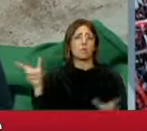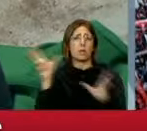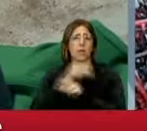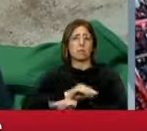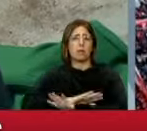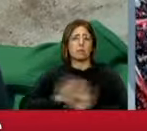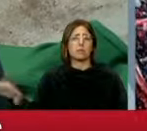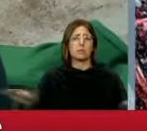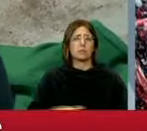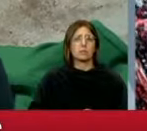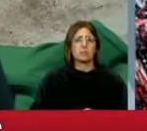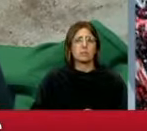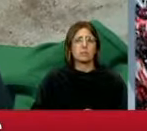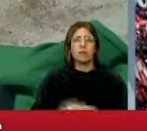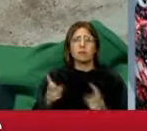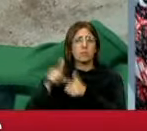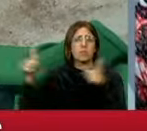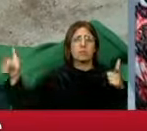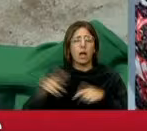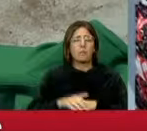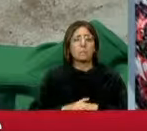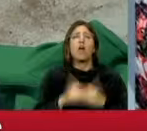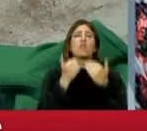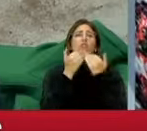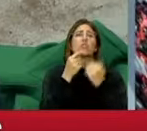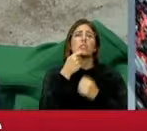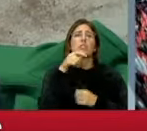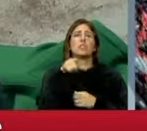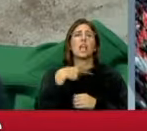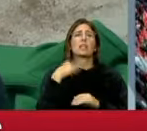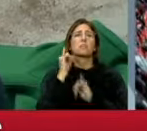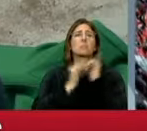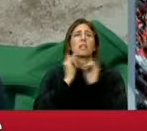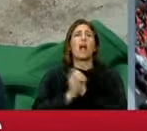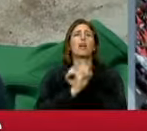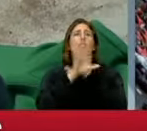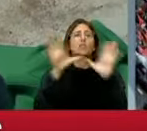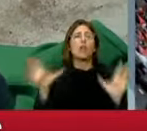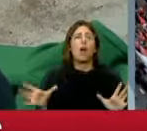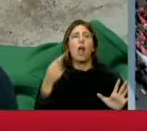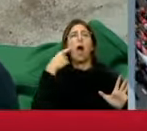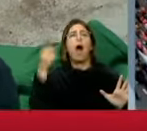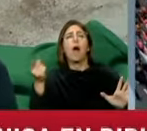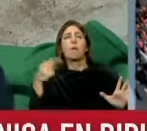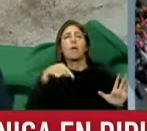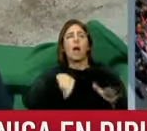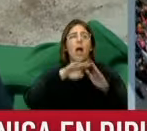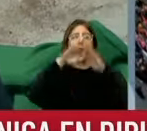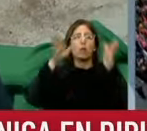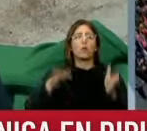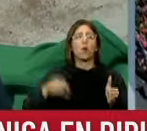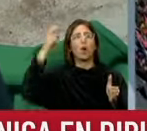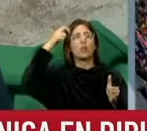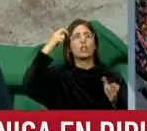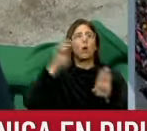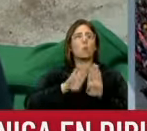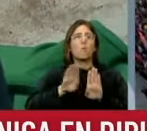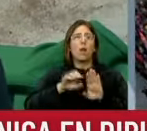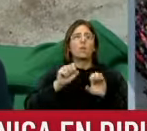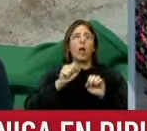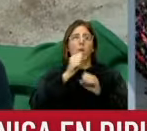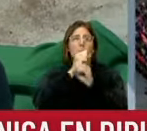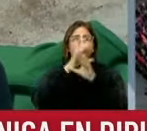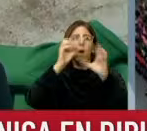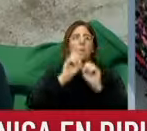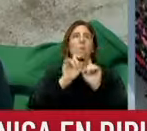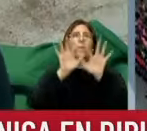Irónicamente, ¿no? Pero exitosos, es bastante malo, Milei, ¿no? Comparado con Alberto, Cristina y Massa, es